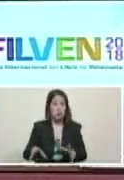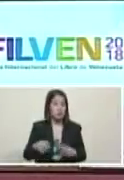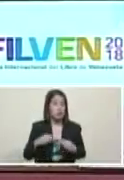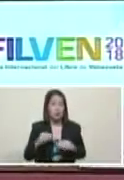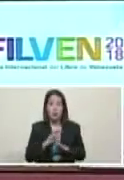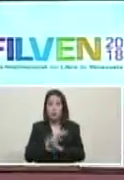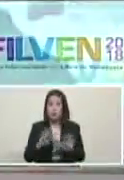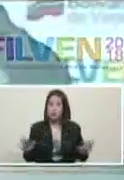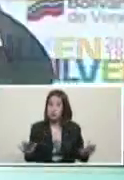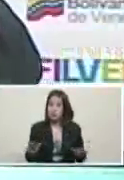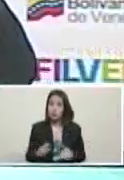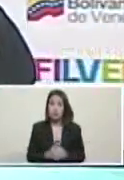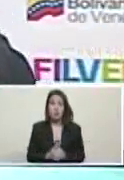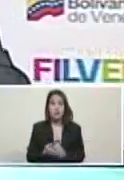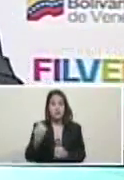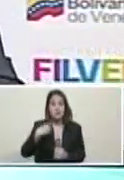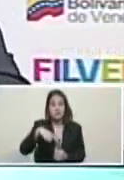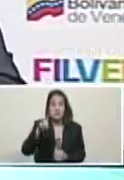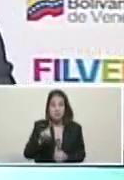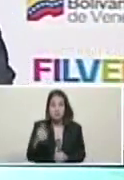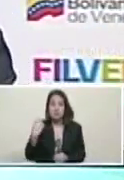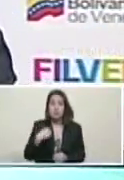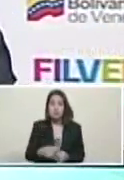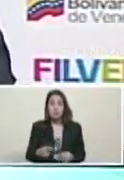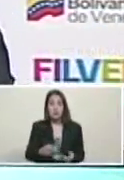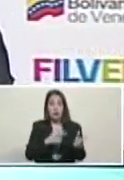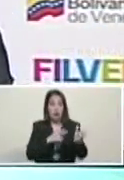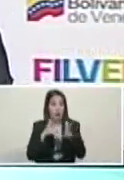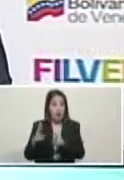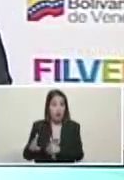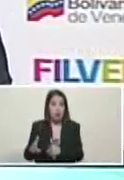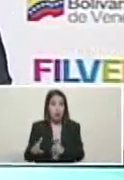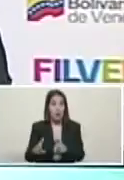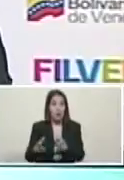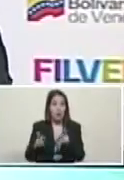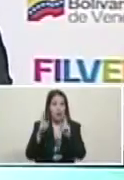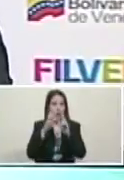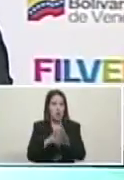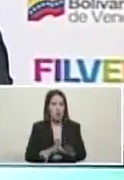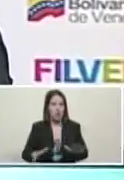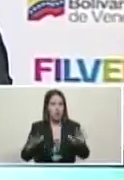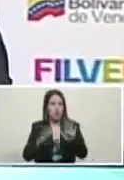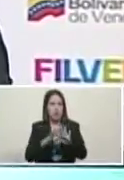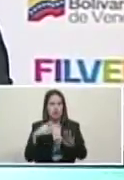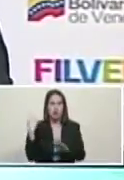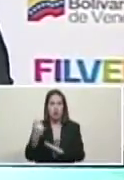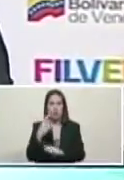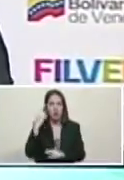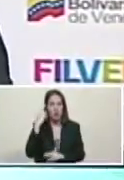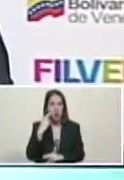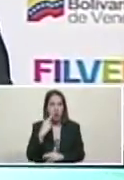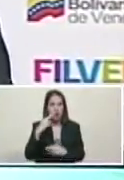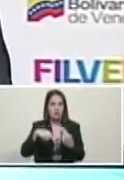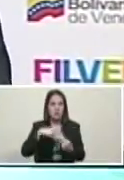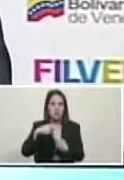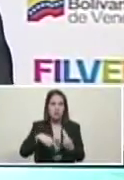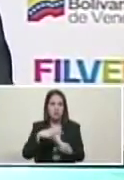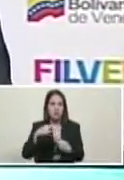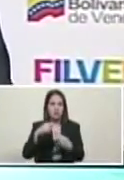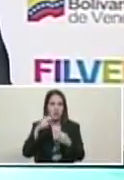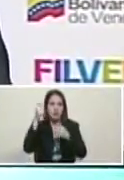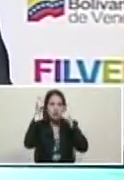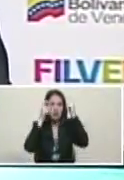Los únicos que pueden tener armas sobre la República es nuestra gloriosa bolivariana, revolucionaria,